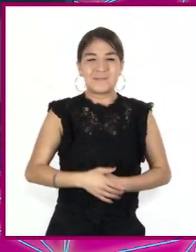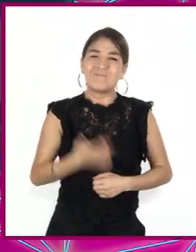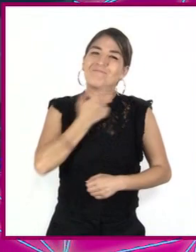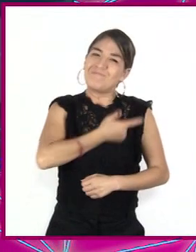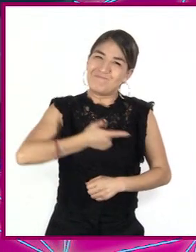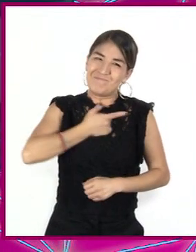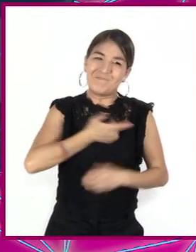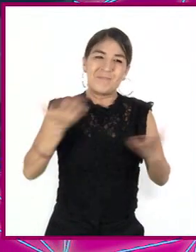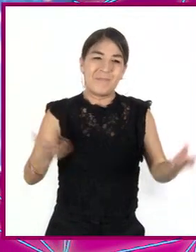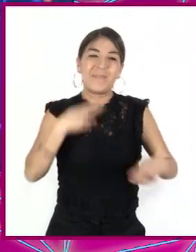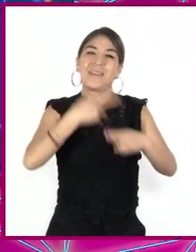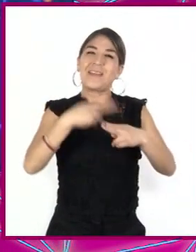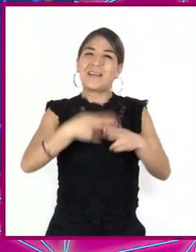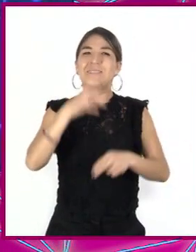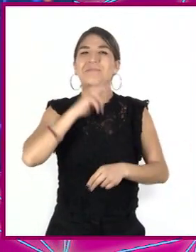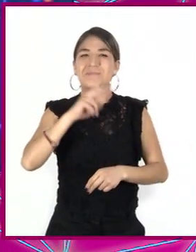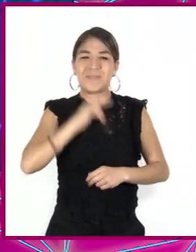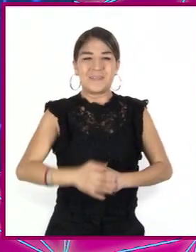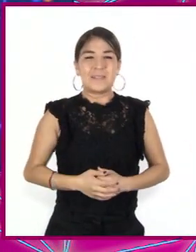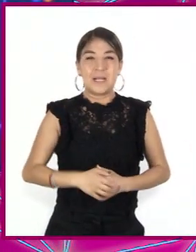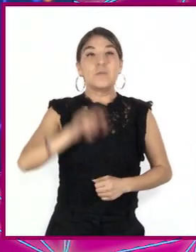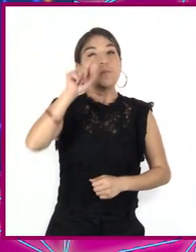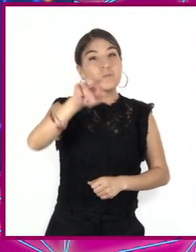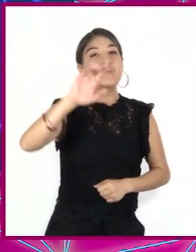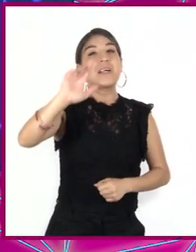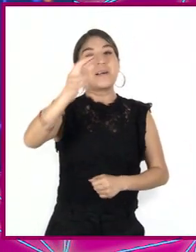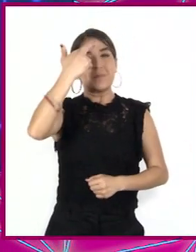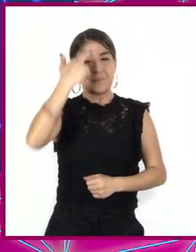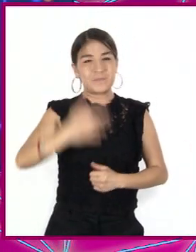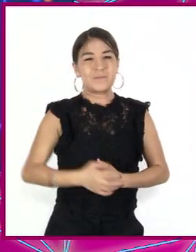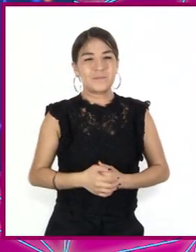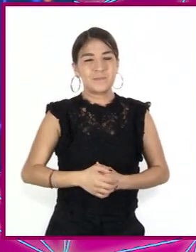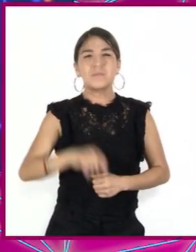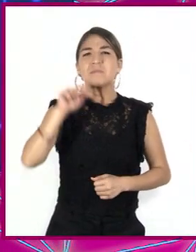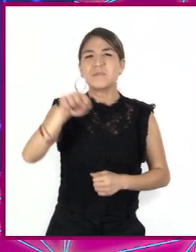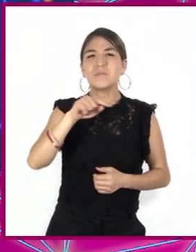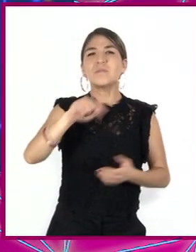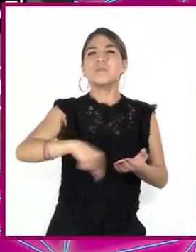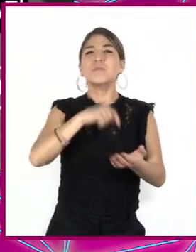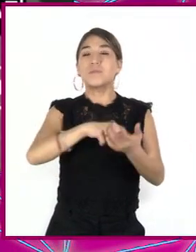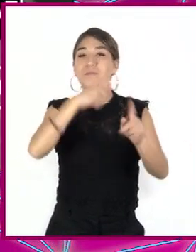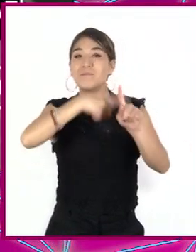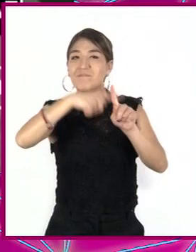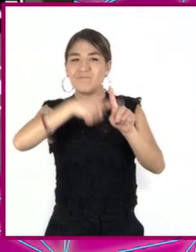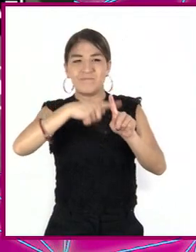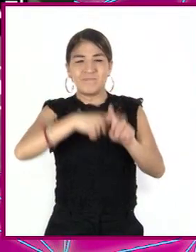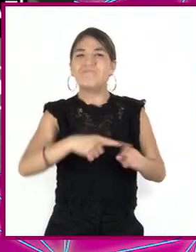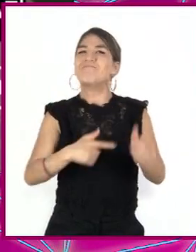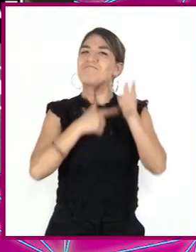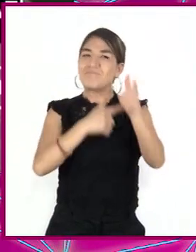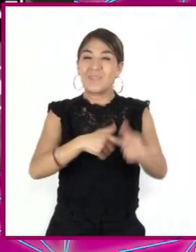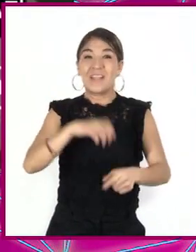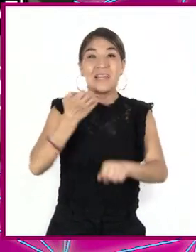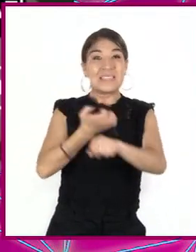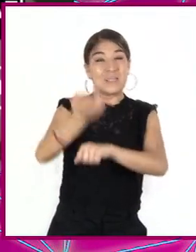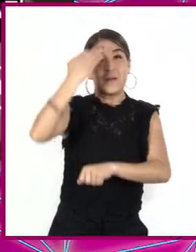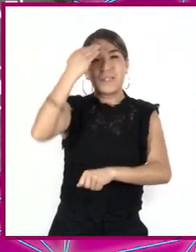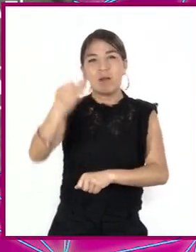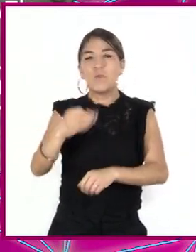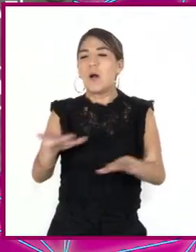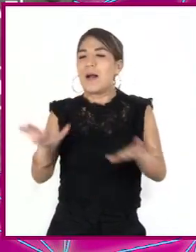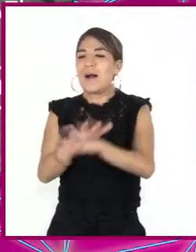placer, Edmundo. ¡Hasta pronto! Y recuerden, el clima es constante y el estado del tiempo